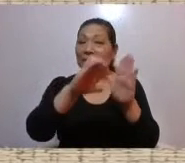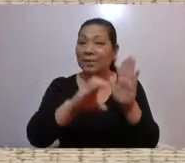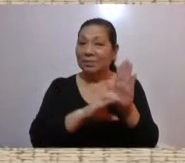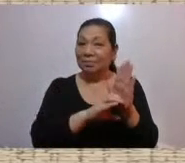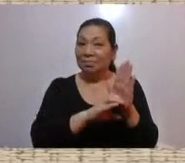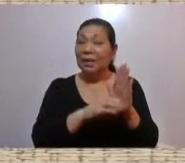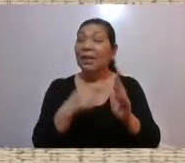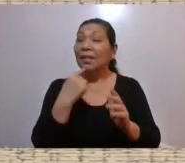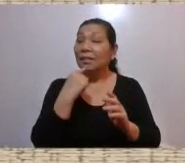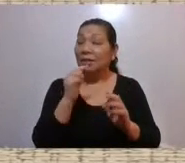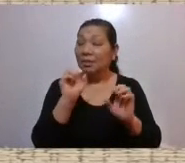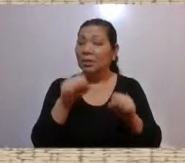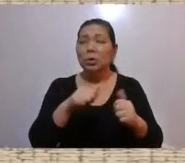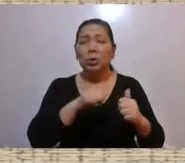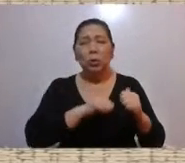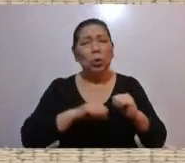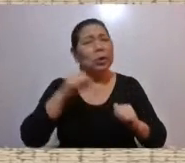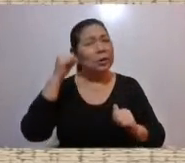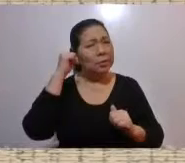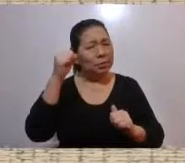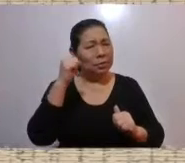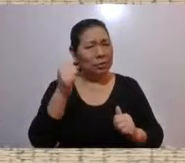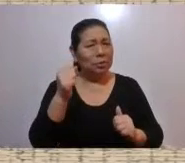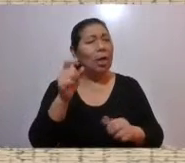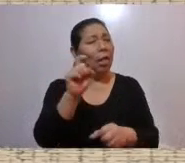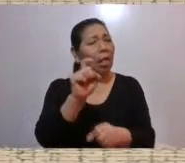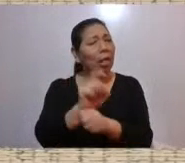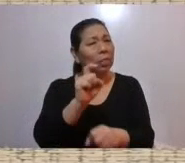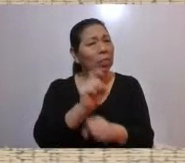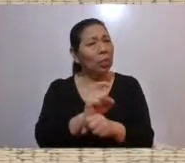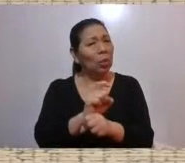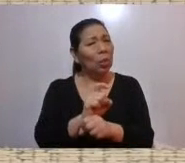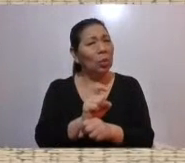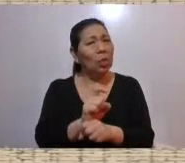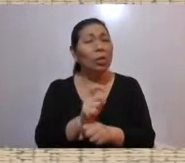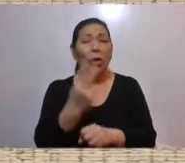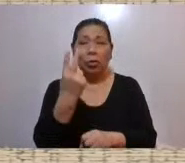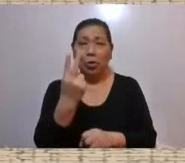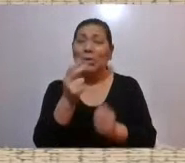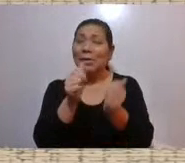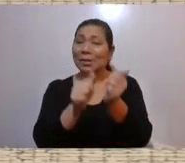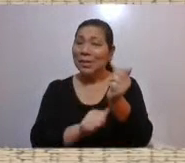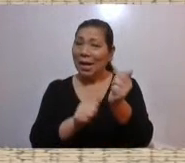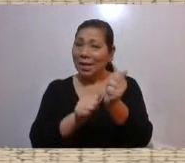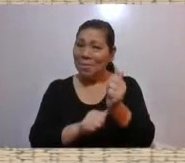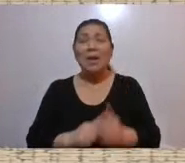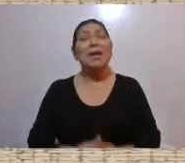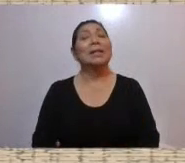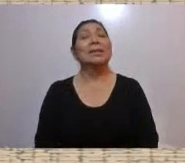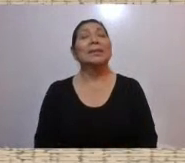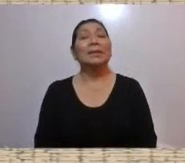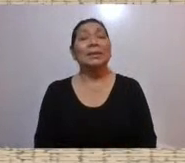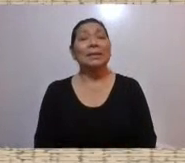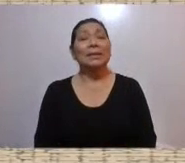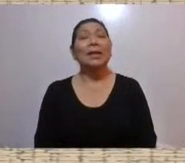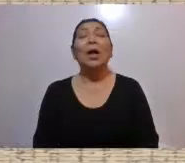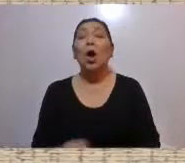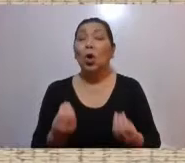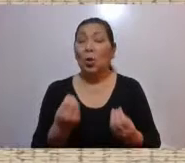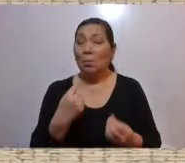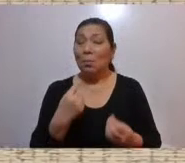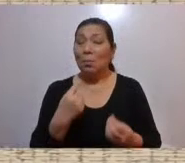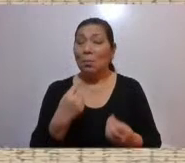Tribunal Constitucional declara que se afectó el derecho a la educación de las ciudadanas Ciesa